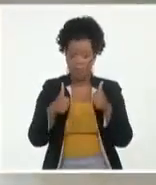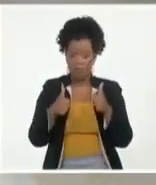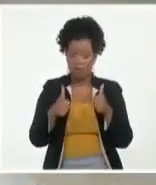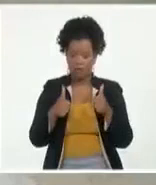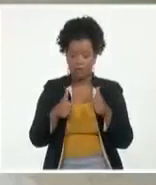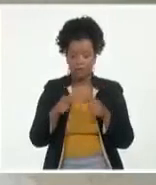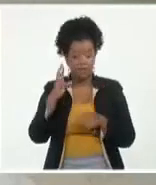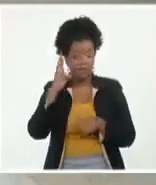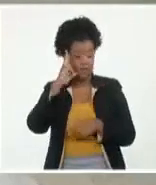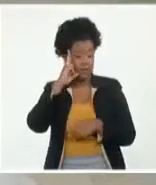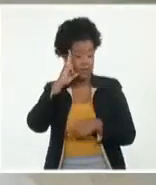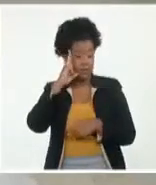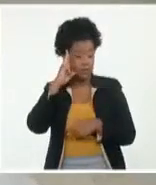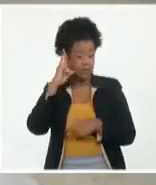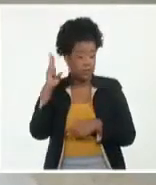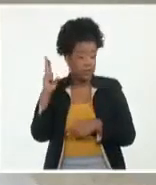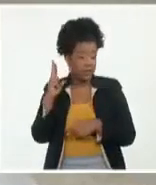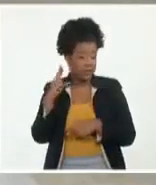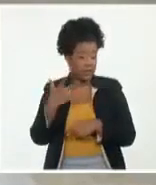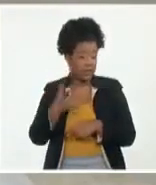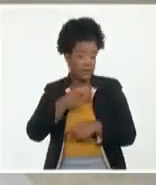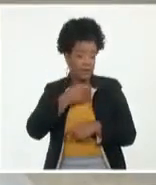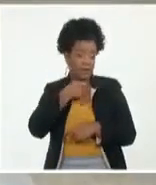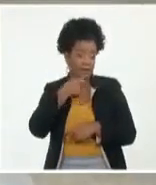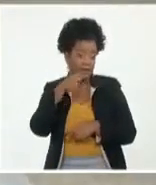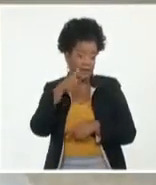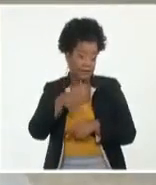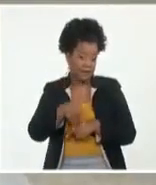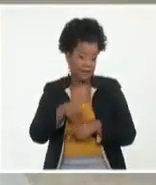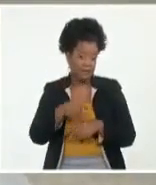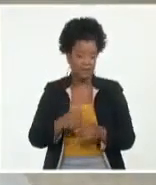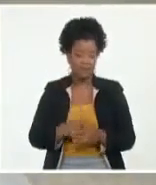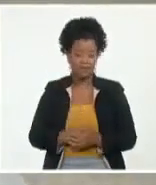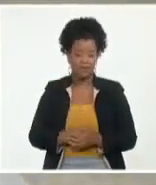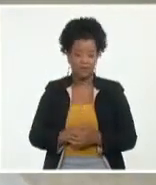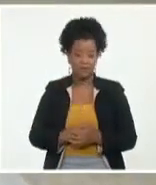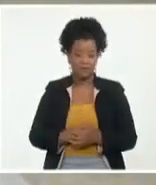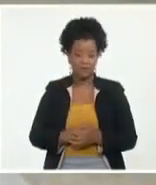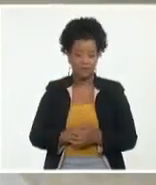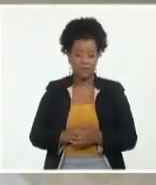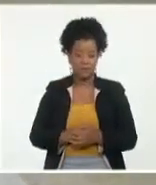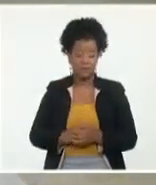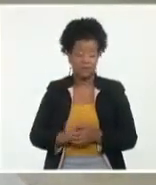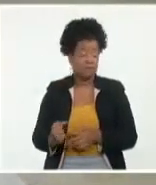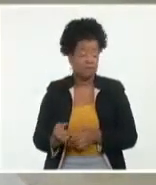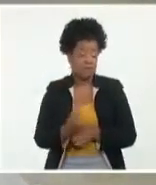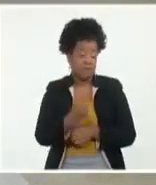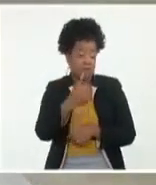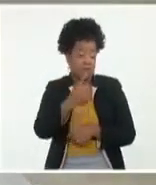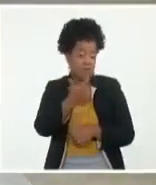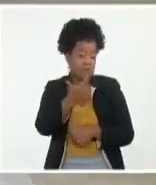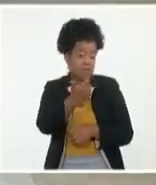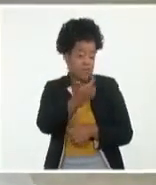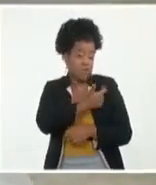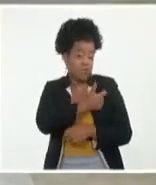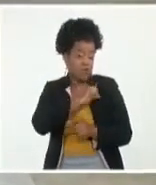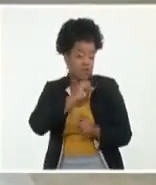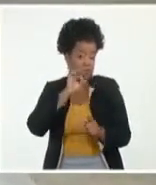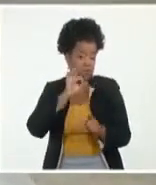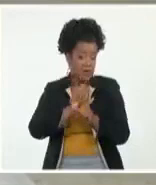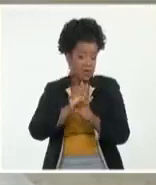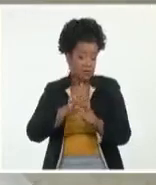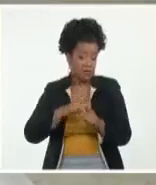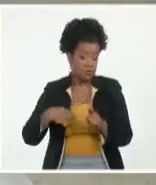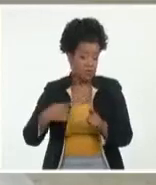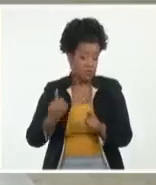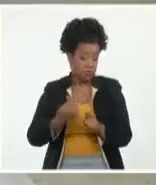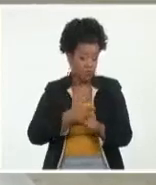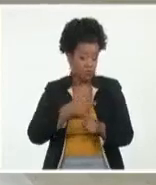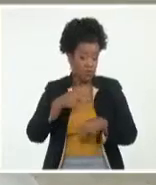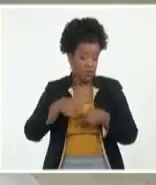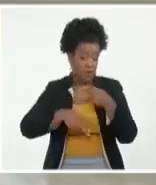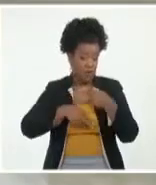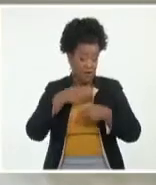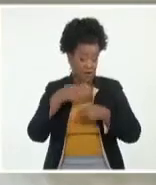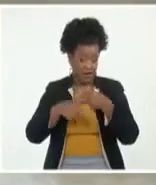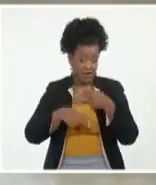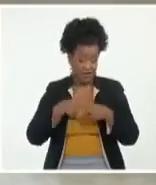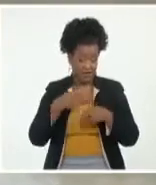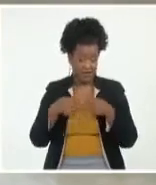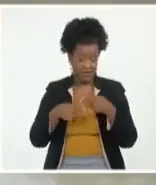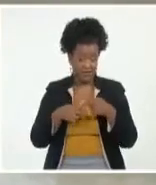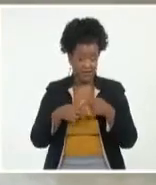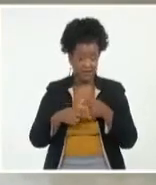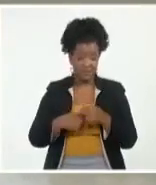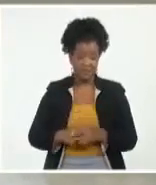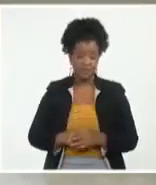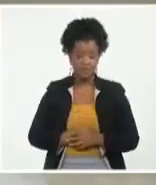Recordemos que, por ejemplo, la primera vacuna que desarrolló el Instituto Finla y por el